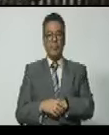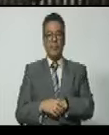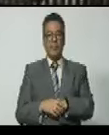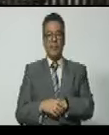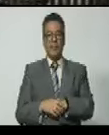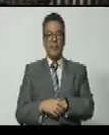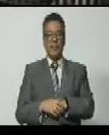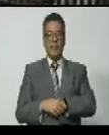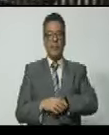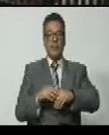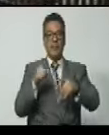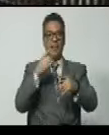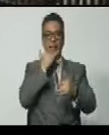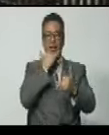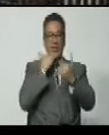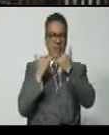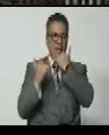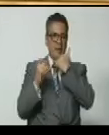Diputado que se equivoque.